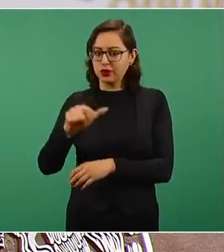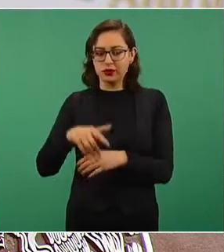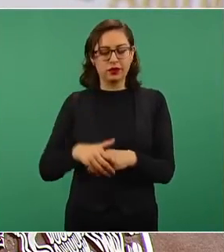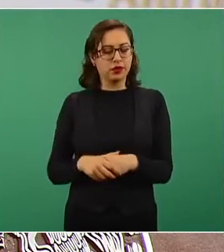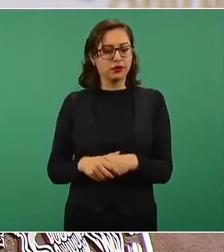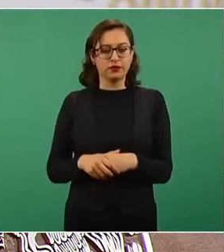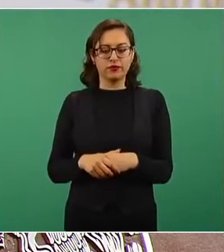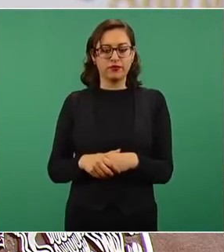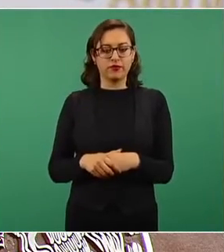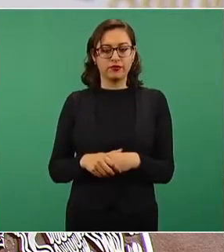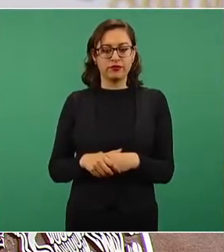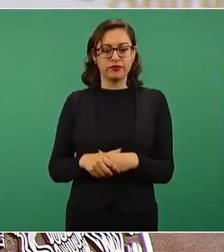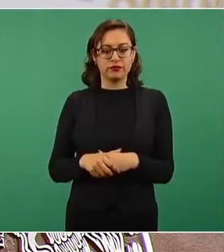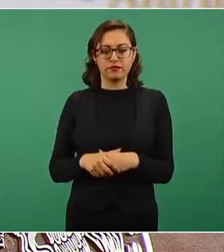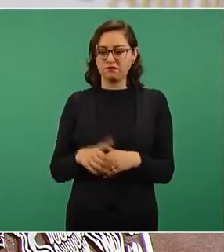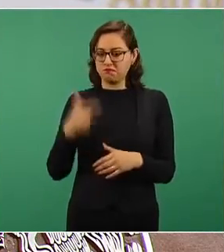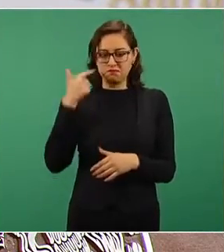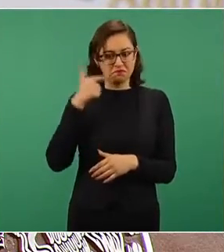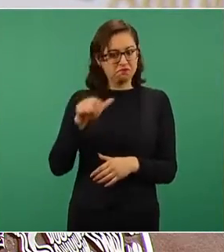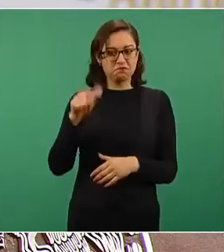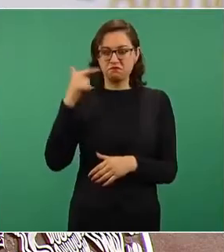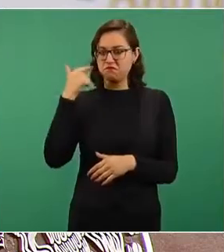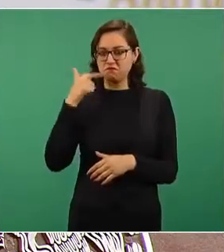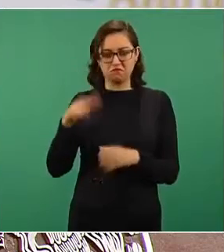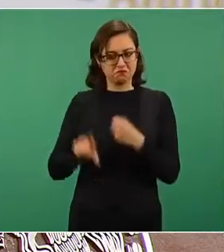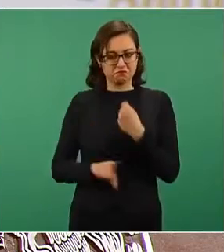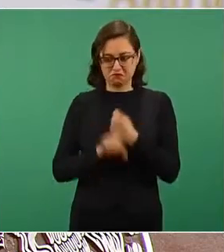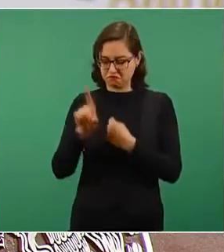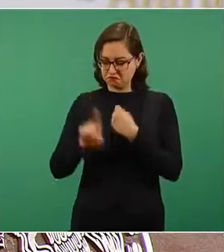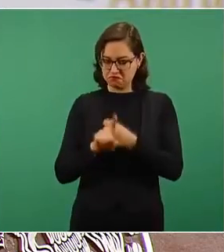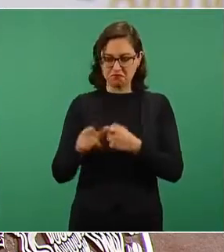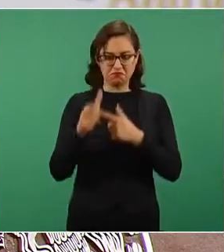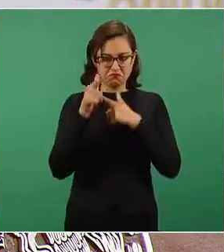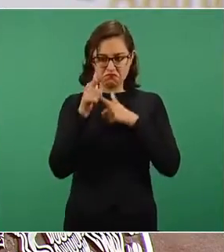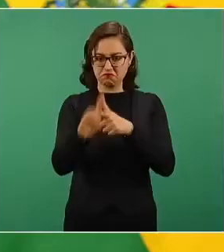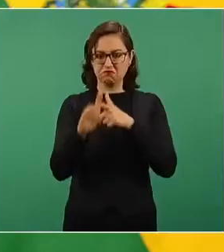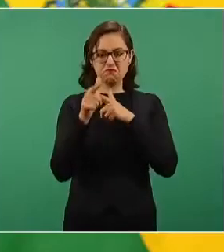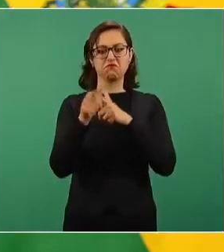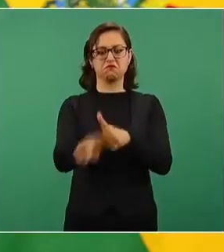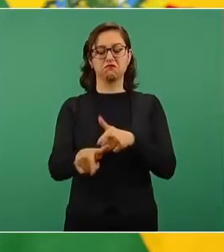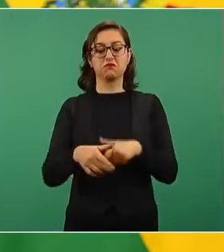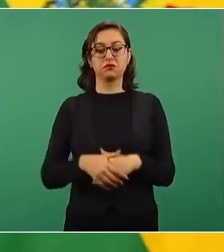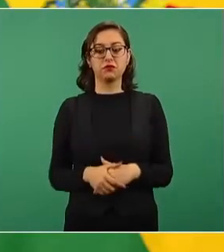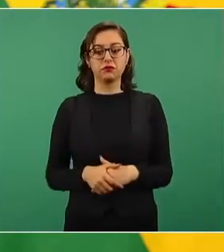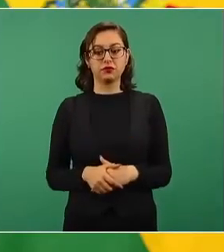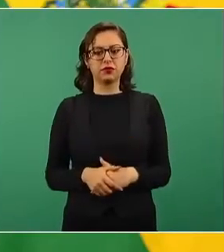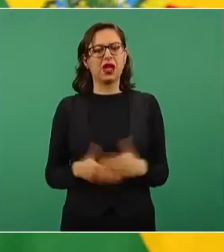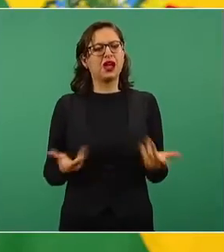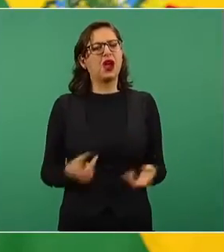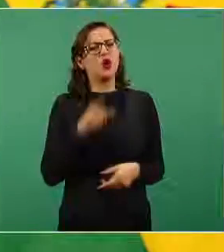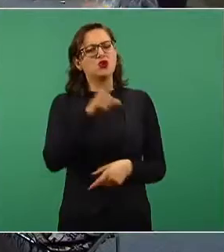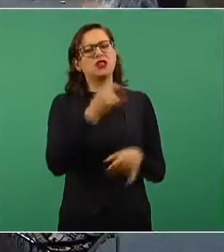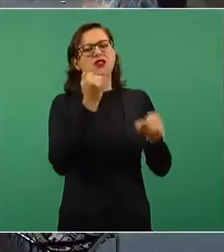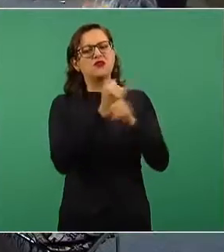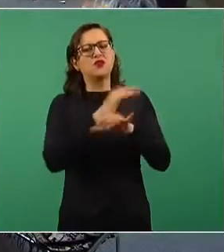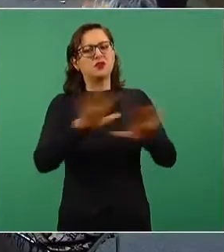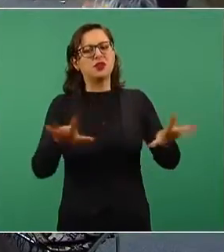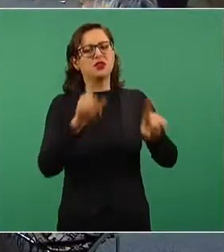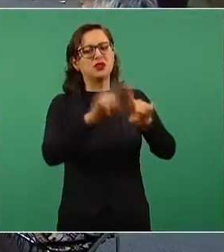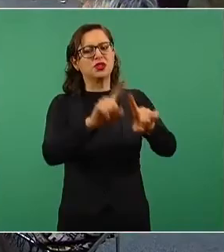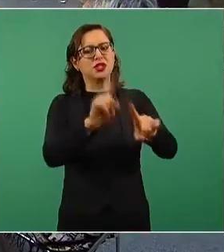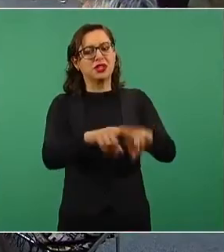quiere que se arregle el asunto. ¿Quién le da esa información, presidente?